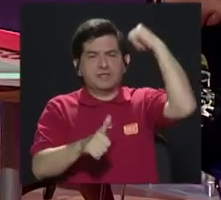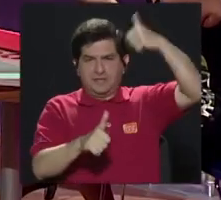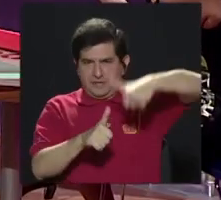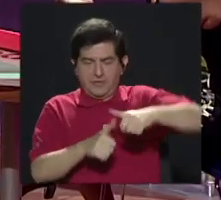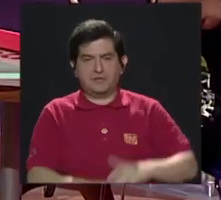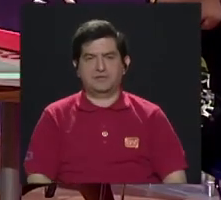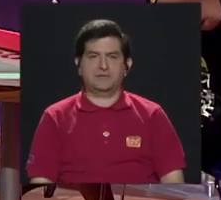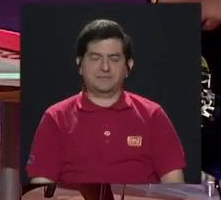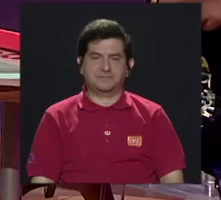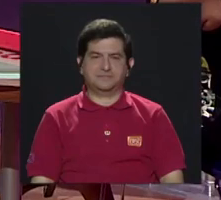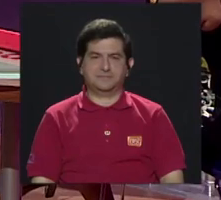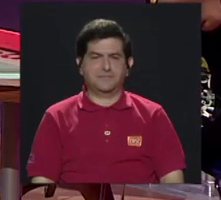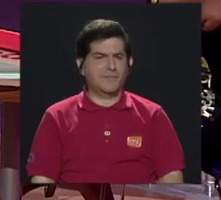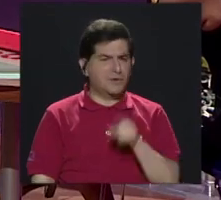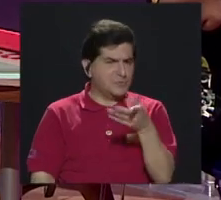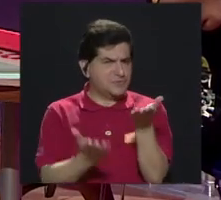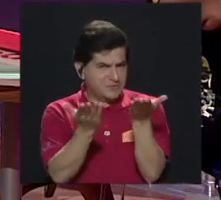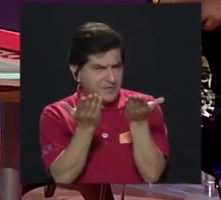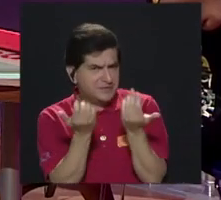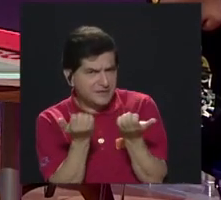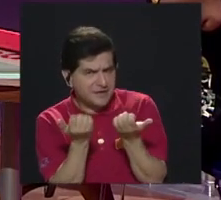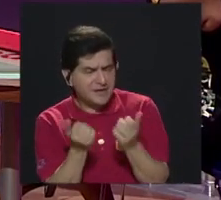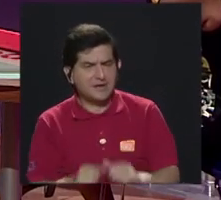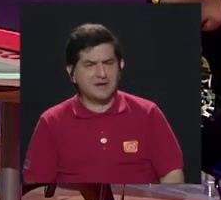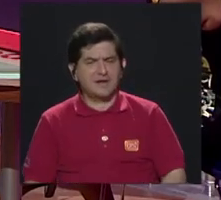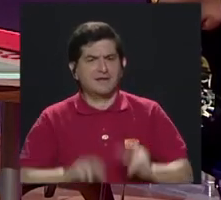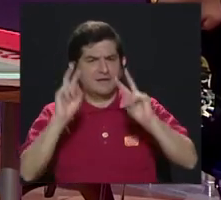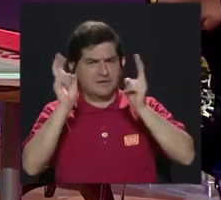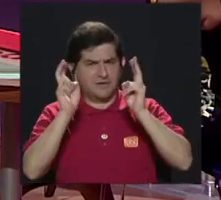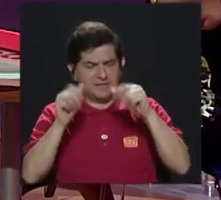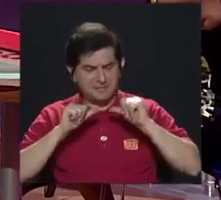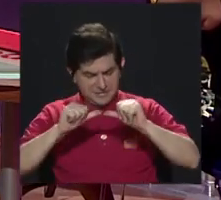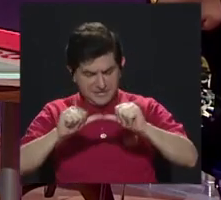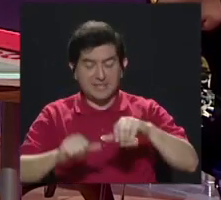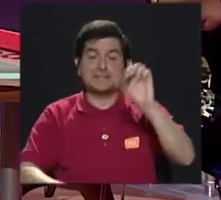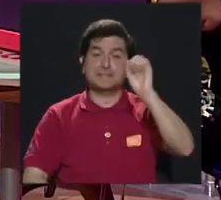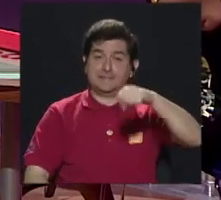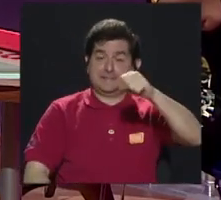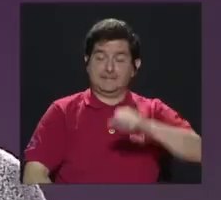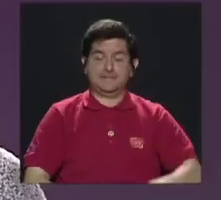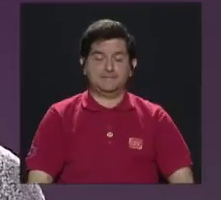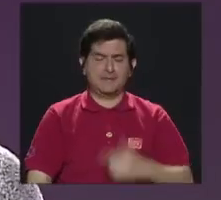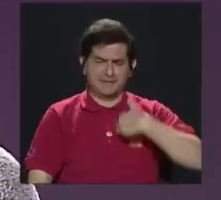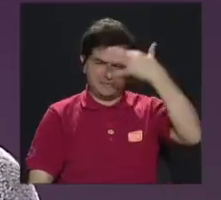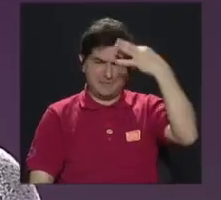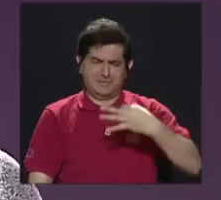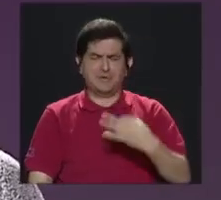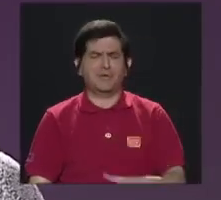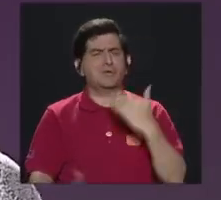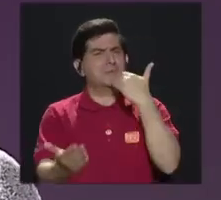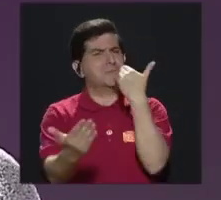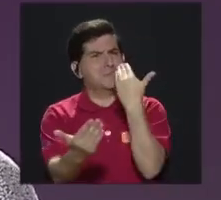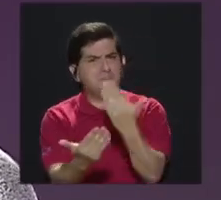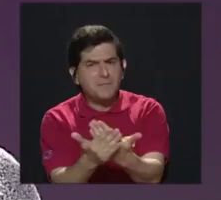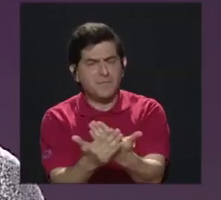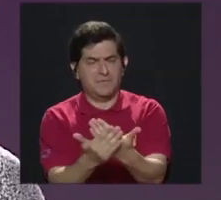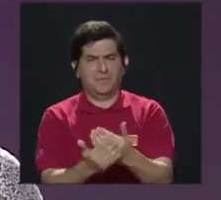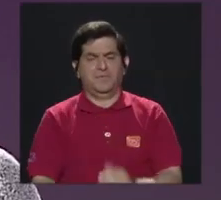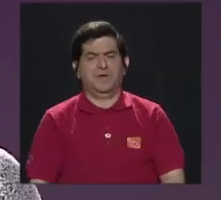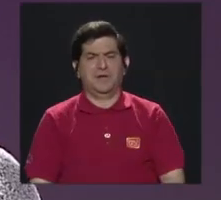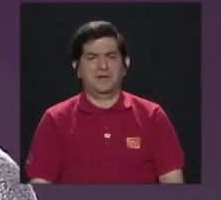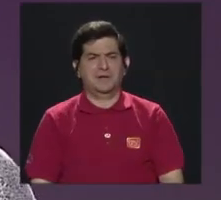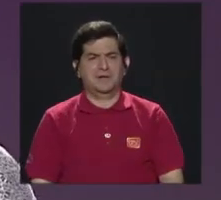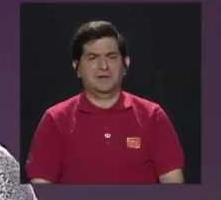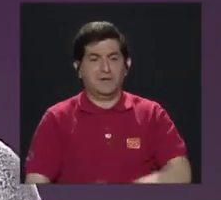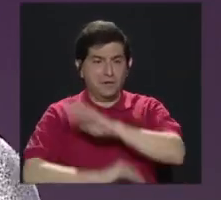retomemos. ¿Vos querías precisamente retomar el tema? Sí, a mí me parece muy bueno que se hayan